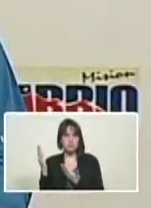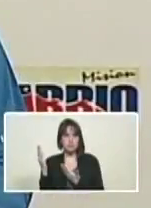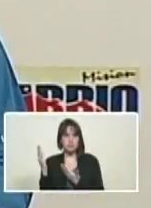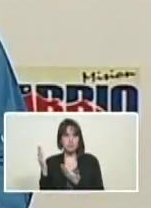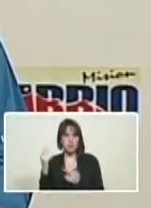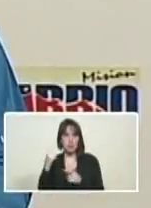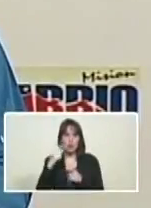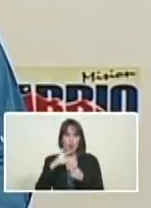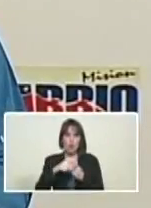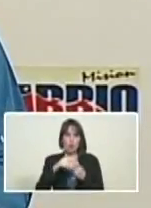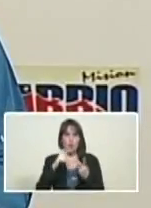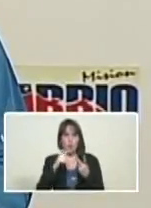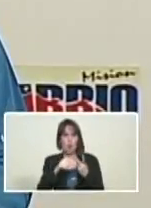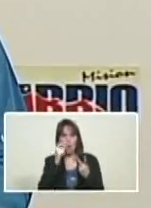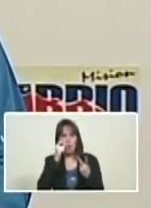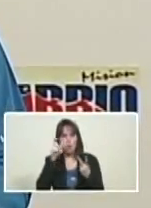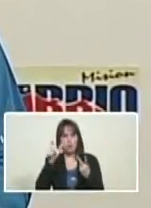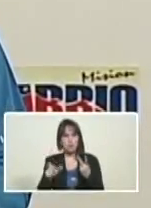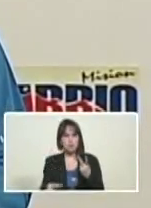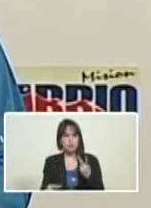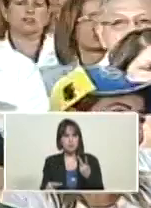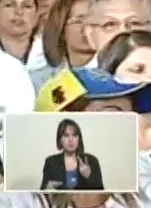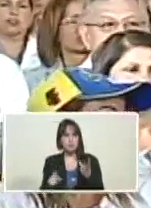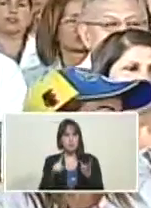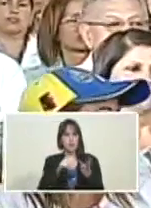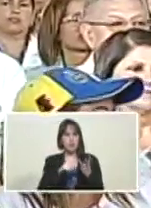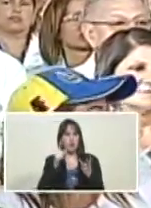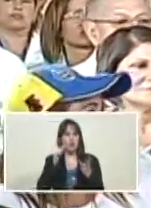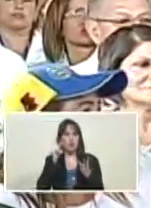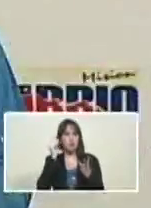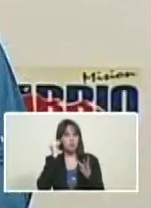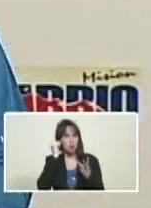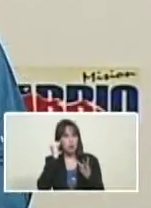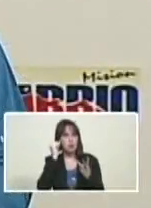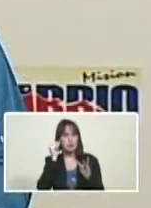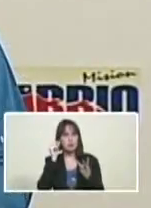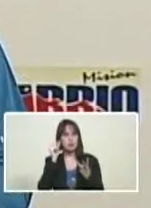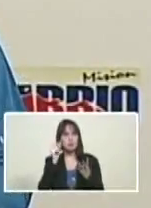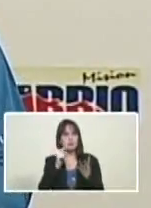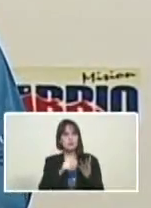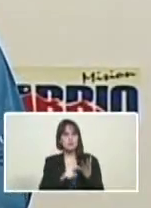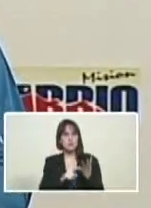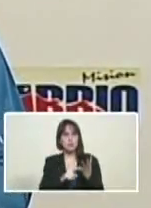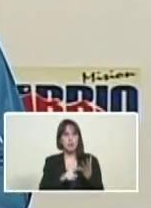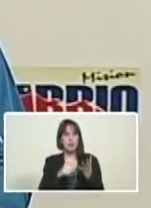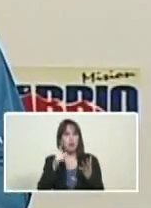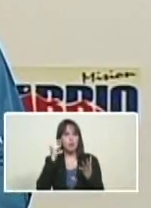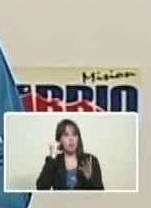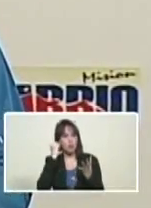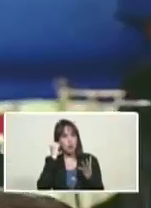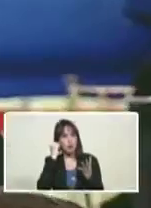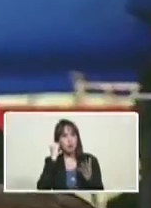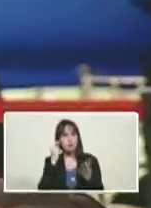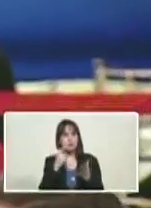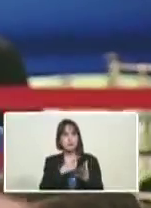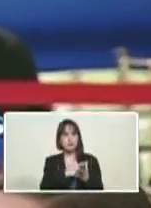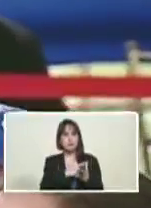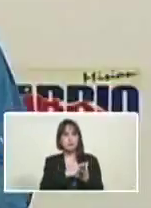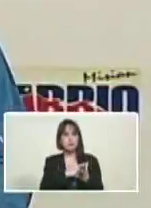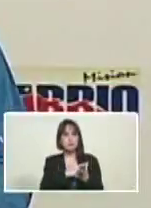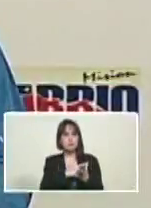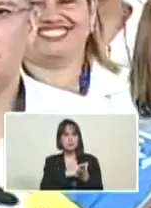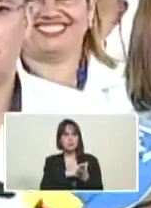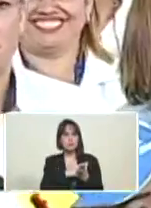Emigdio Iriarte. Mayra Velázquez. Ana Ramírez, la avanzadora.